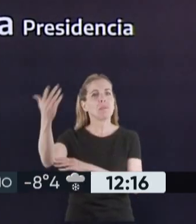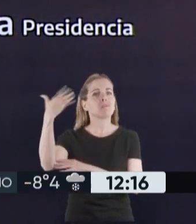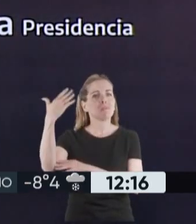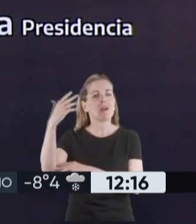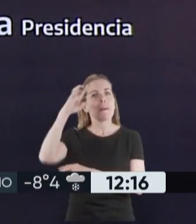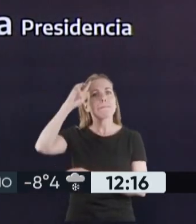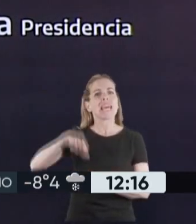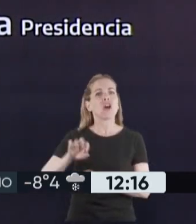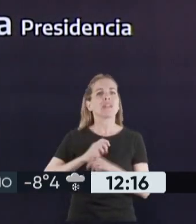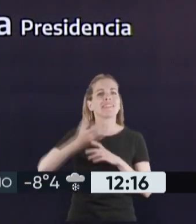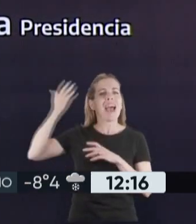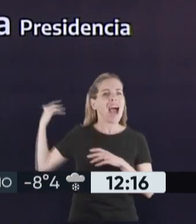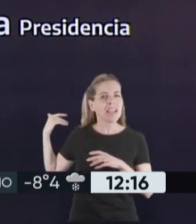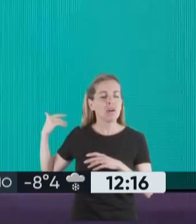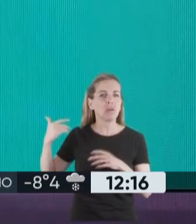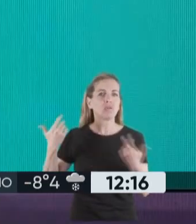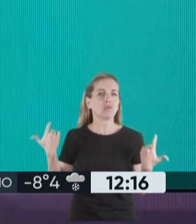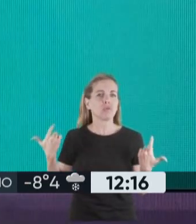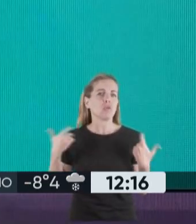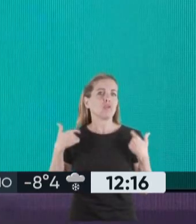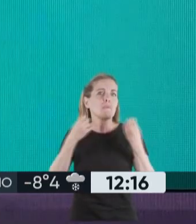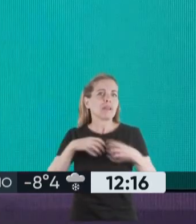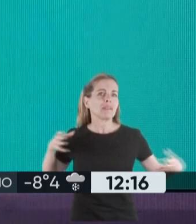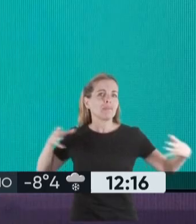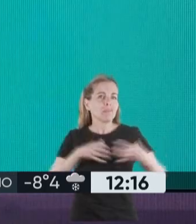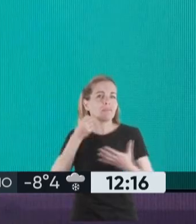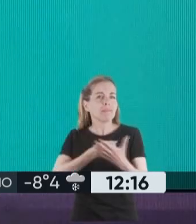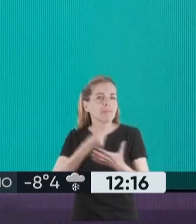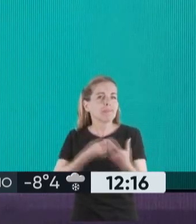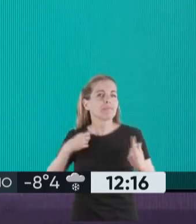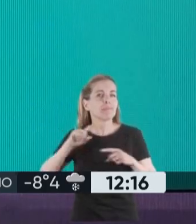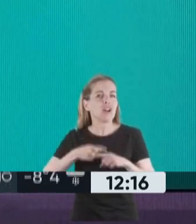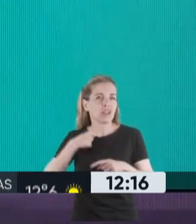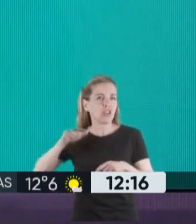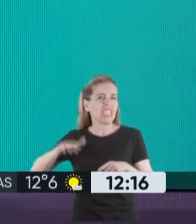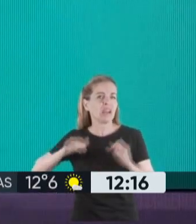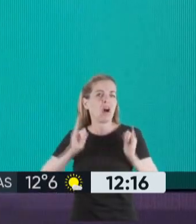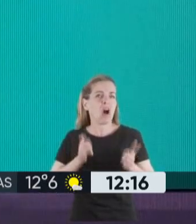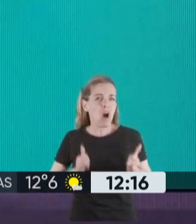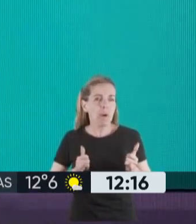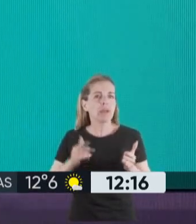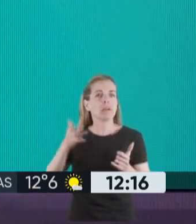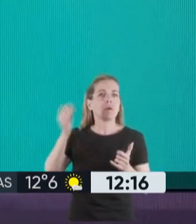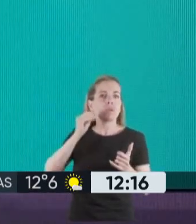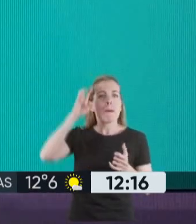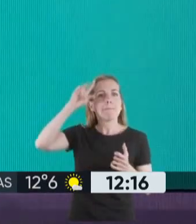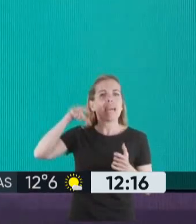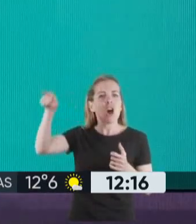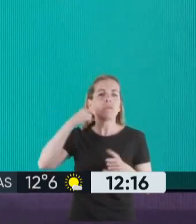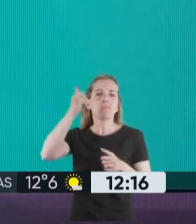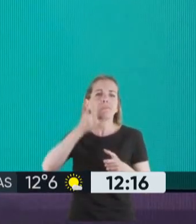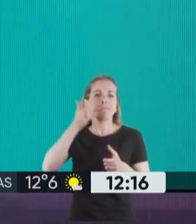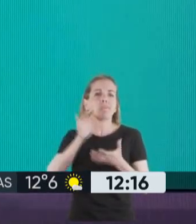Perón. Recién era un militante de la UES, era muy chiquito, y no entendíamos muy bien por qué Perón hablaba de